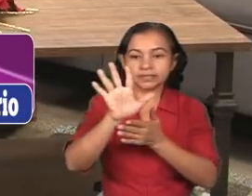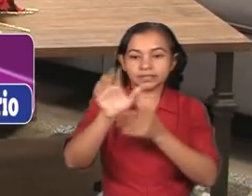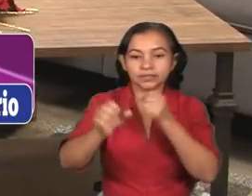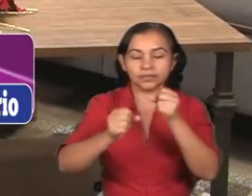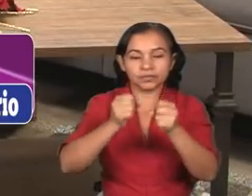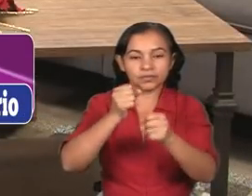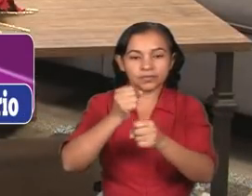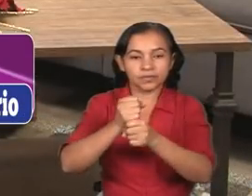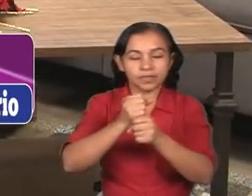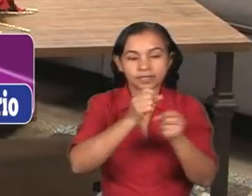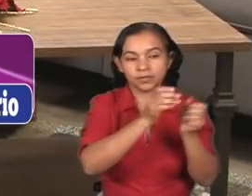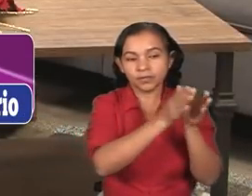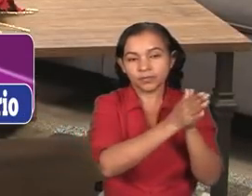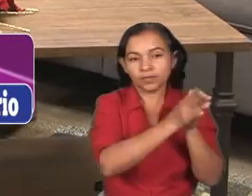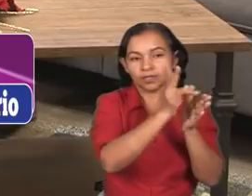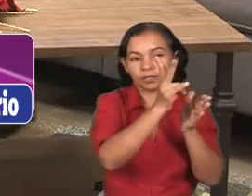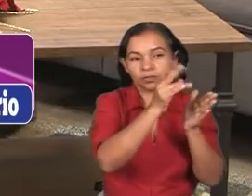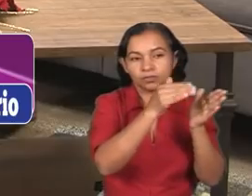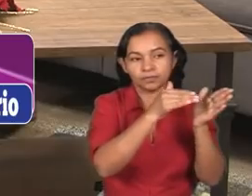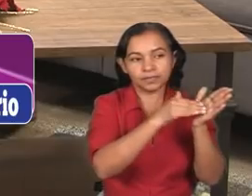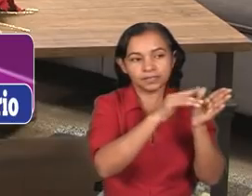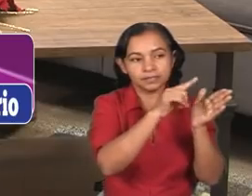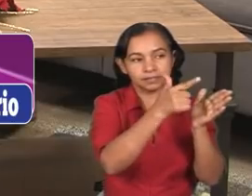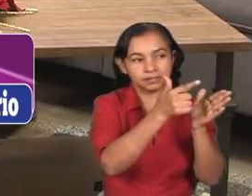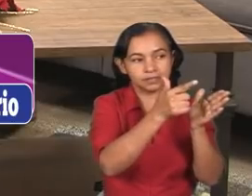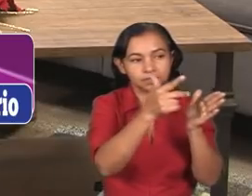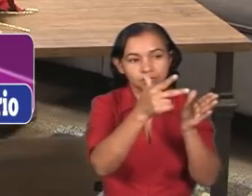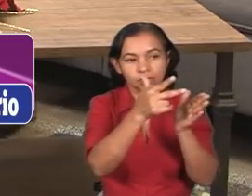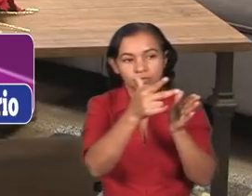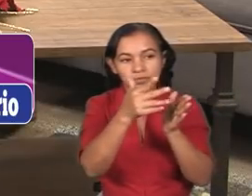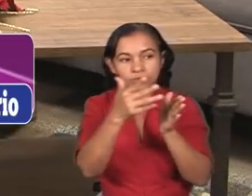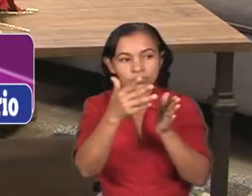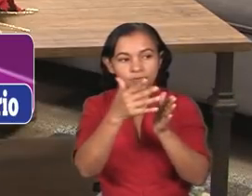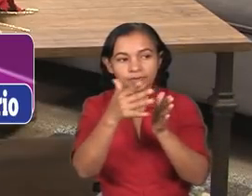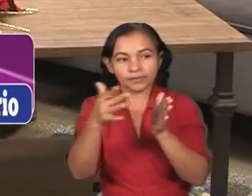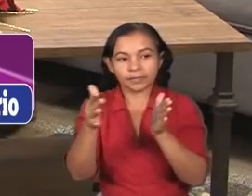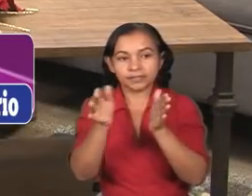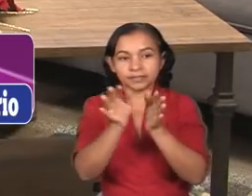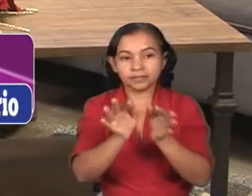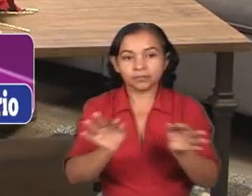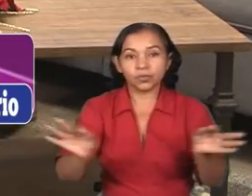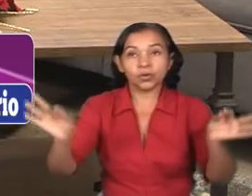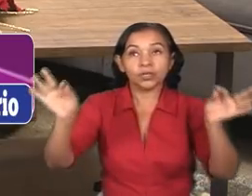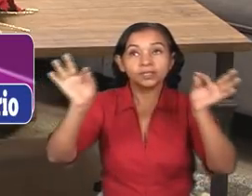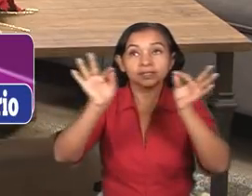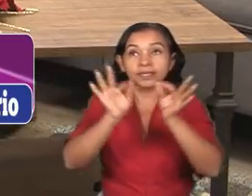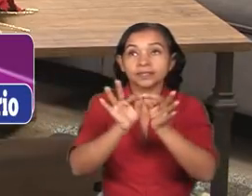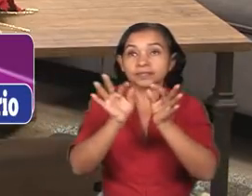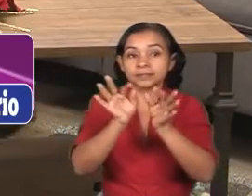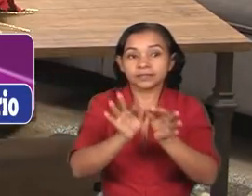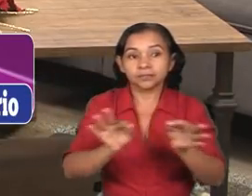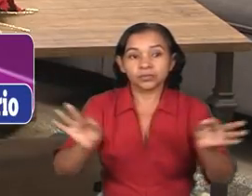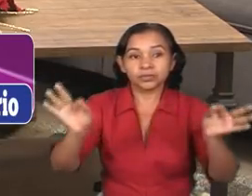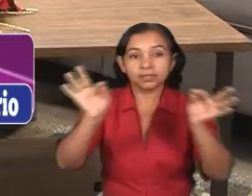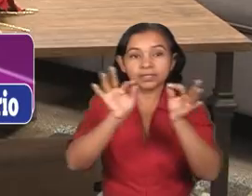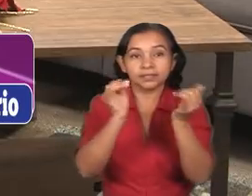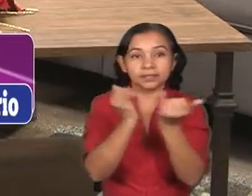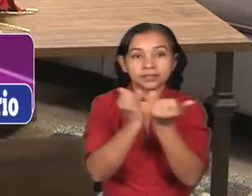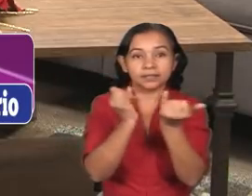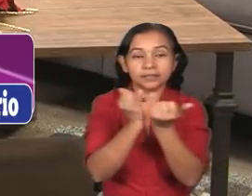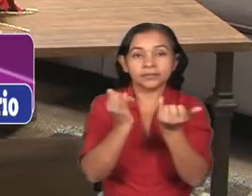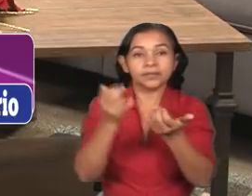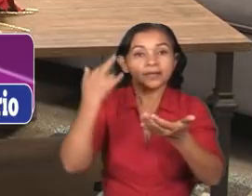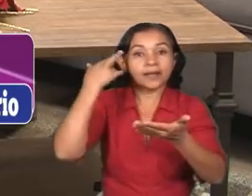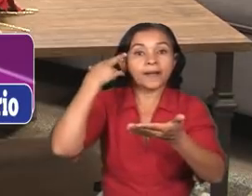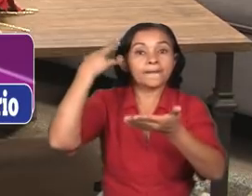El primer encuentro también, ya después con la institución y el pueblo, porque también ese es otro aspecto importante. Eso es importante.